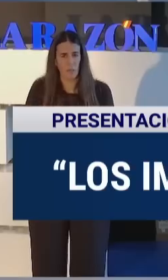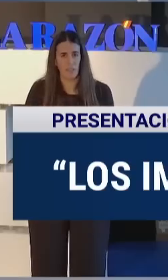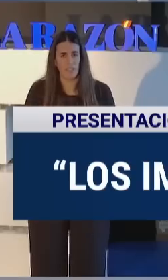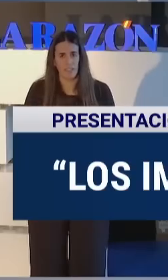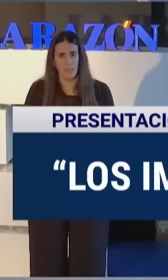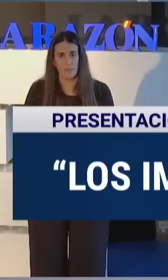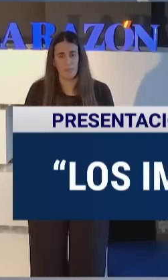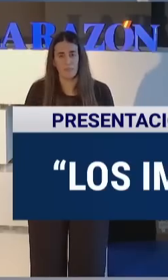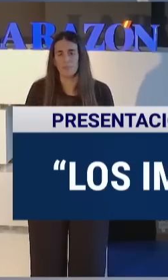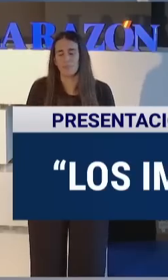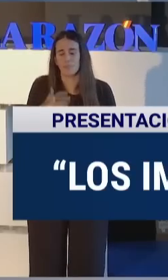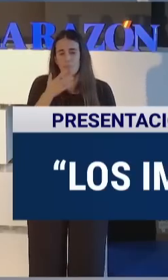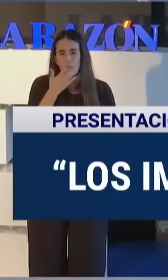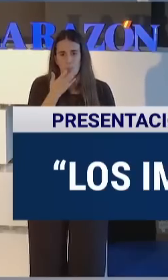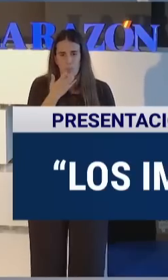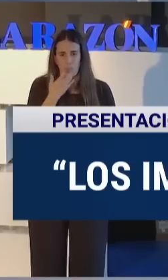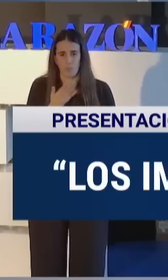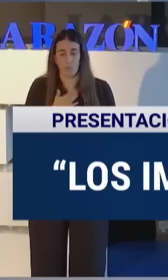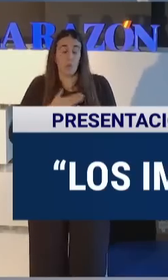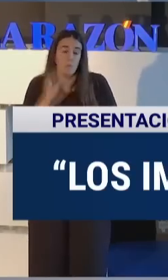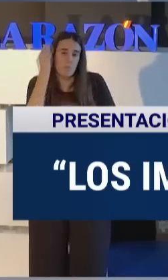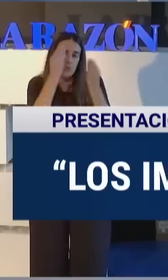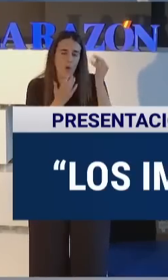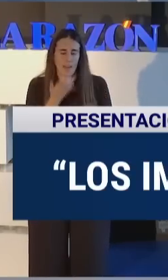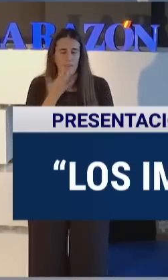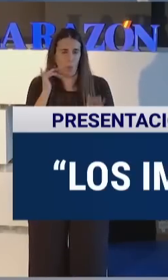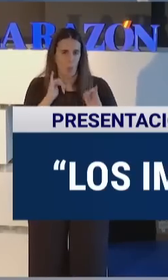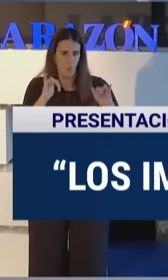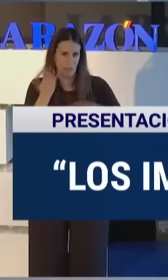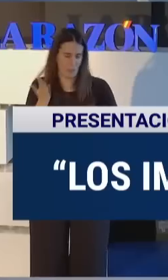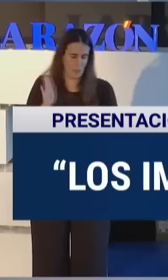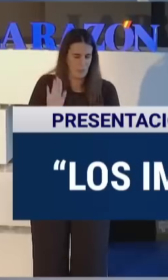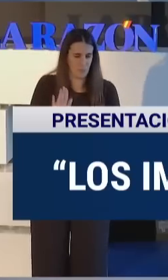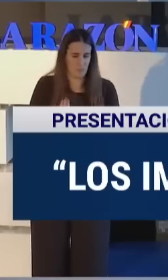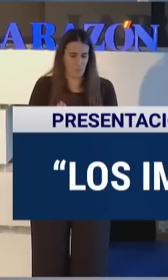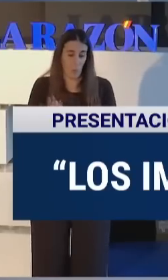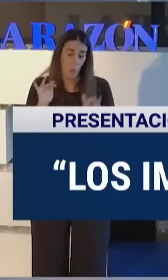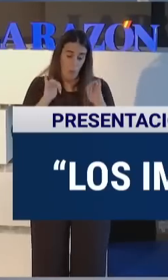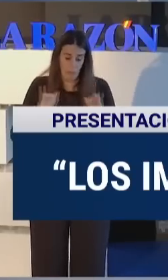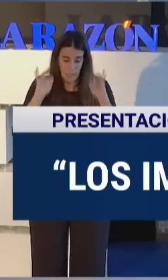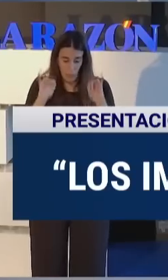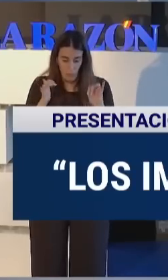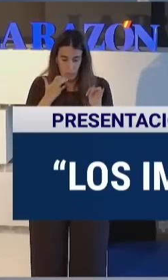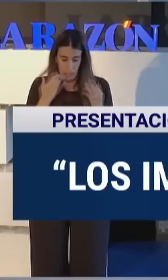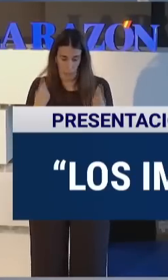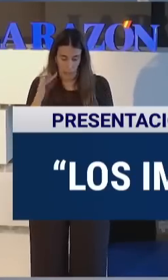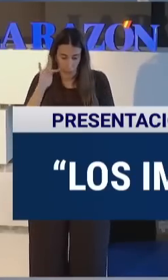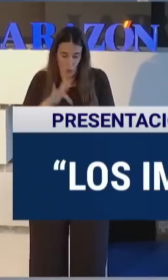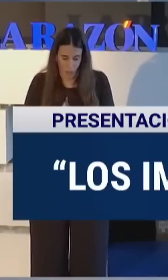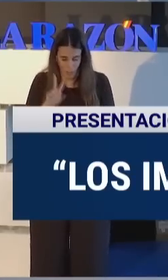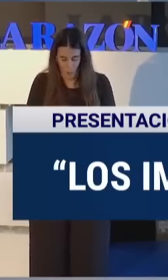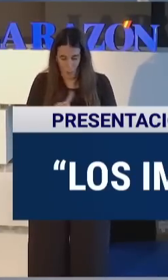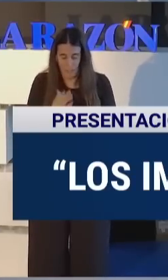ejemplo, esto es un ejemplo divertidísimo. Va, divertidísimo, salvo que haya que vivirlo.